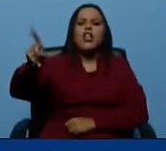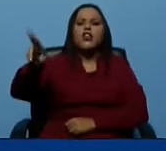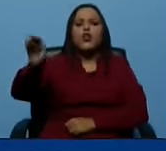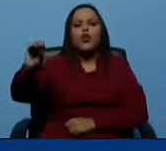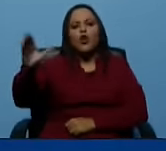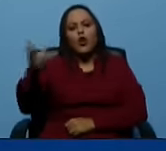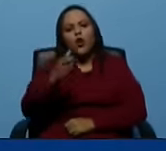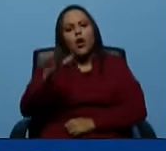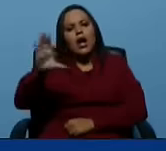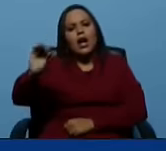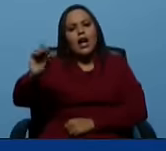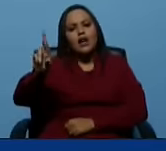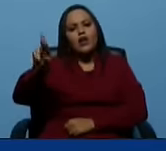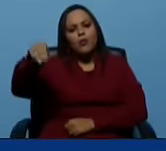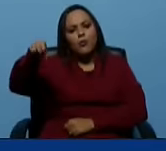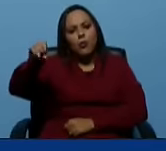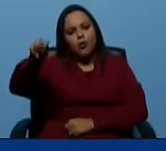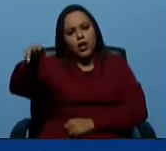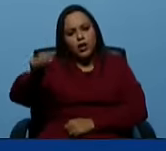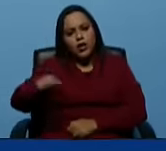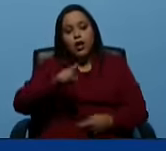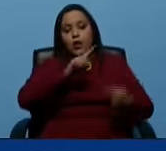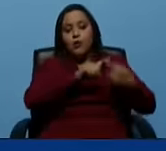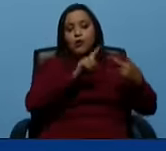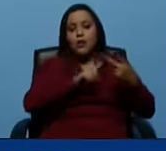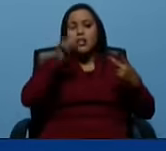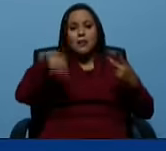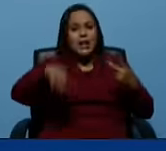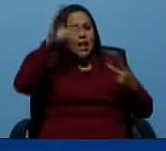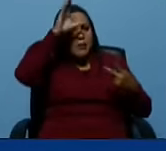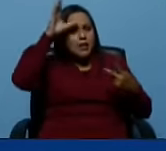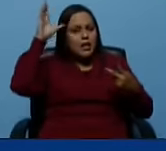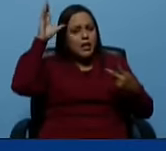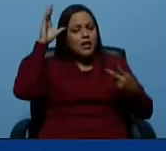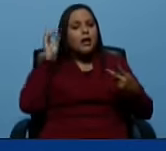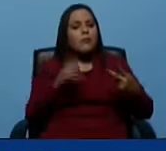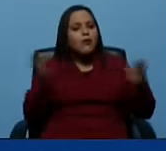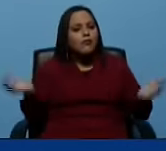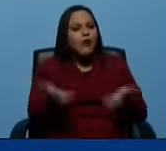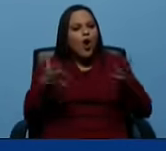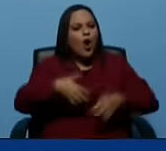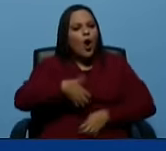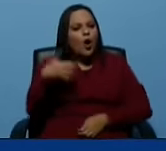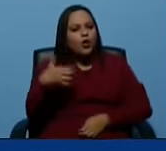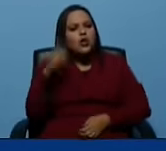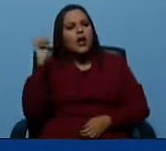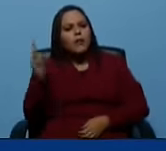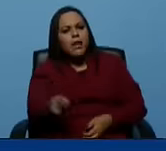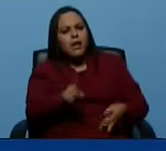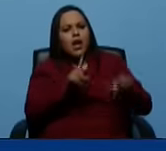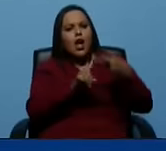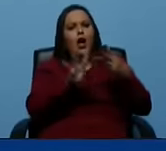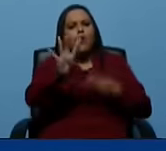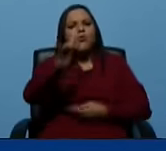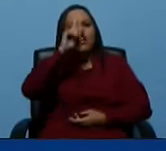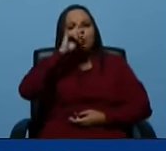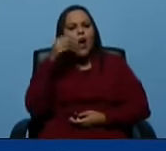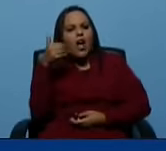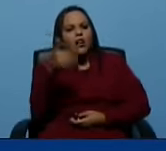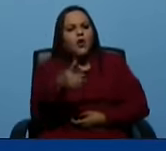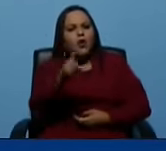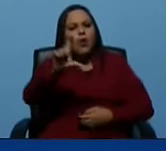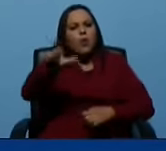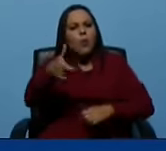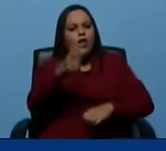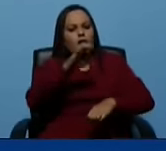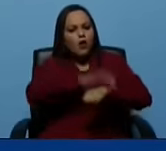ya se los inocularon cuando la candidatura de Capriles, basada en el odio, ya se lo inocularon 4 años con Guaidó, y